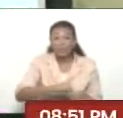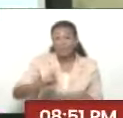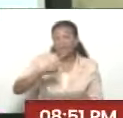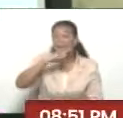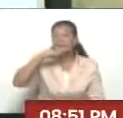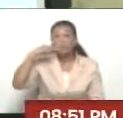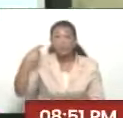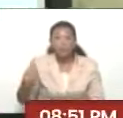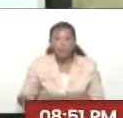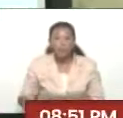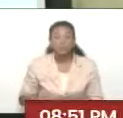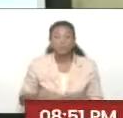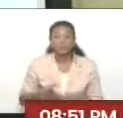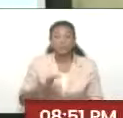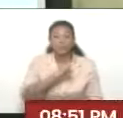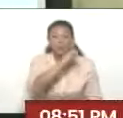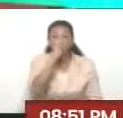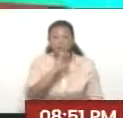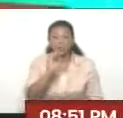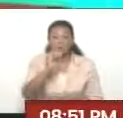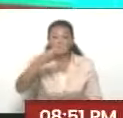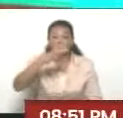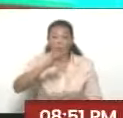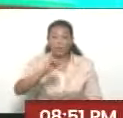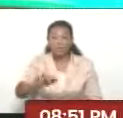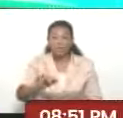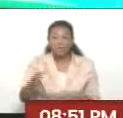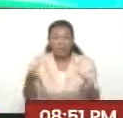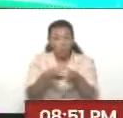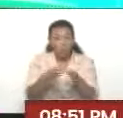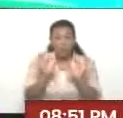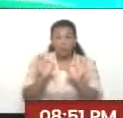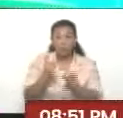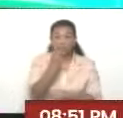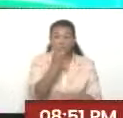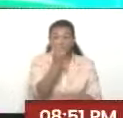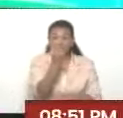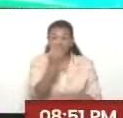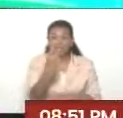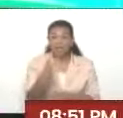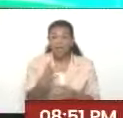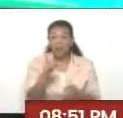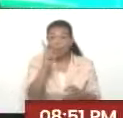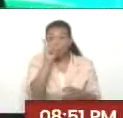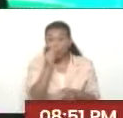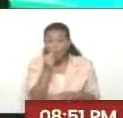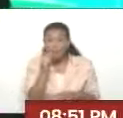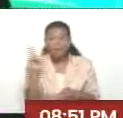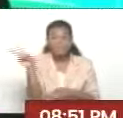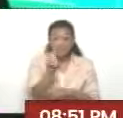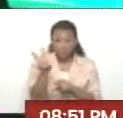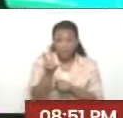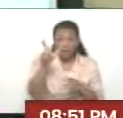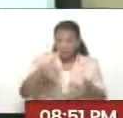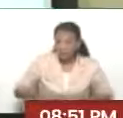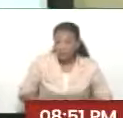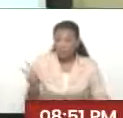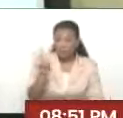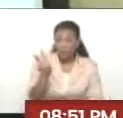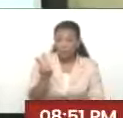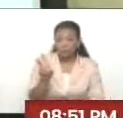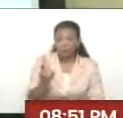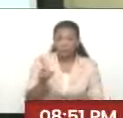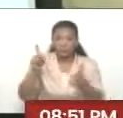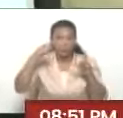En Sochi, ¿no es? Sí, en Sochi. Allá tenemos una delegación casi de 100 muchachos. 99 jóvenes venezolanos. Y bueno, yo le quiero mostrar un video.